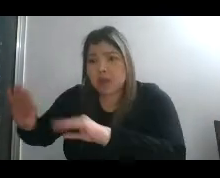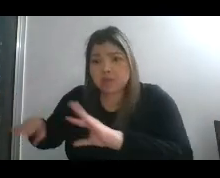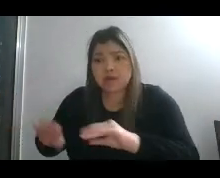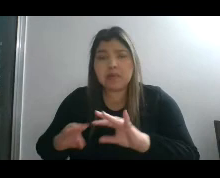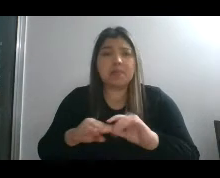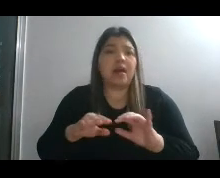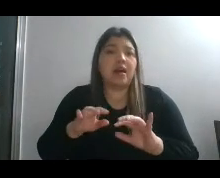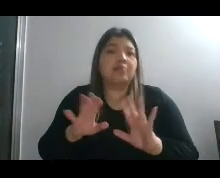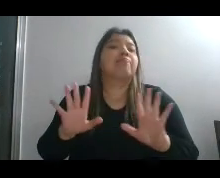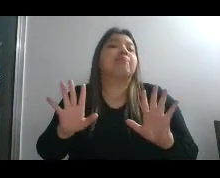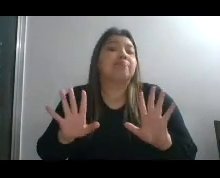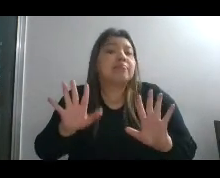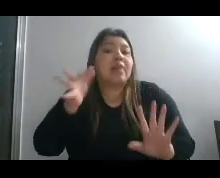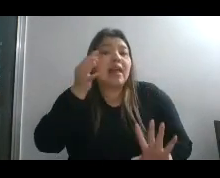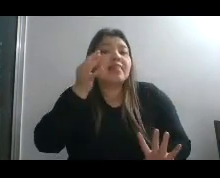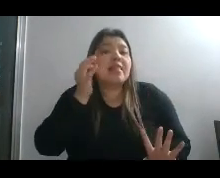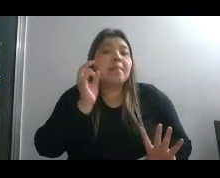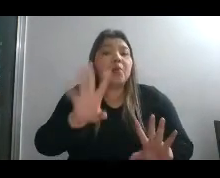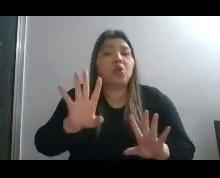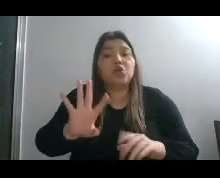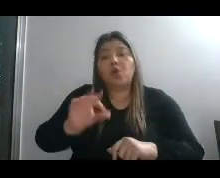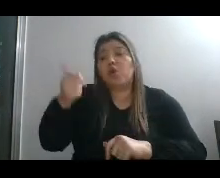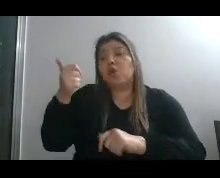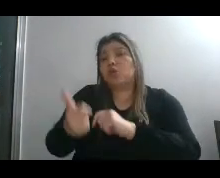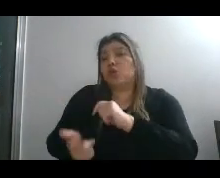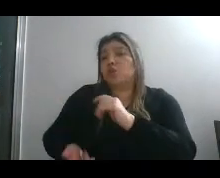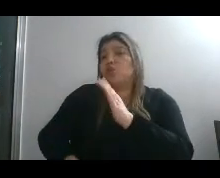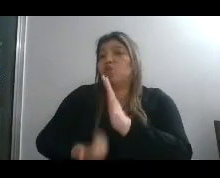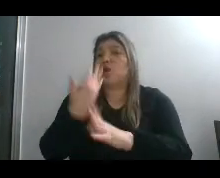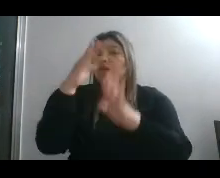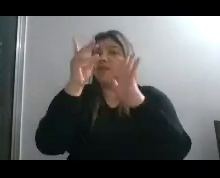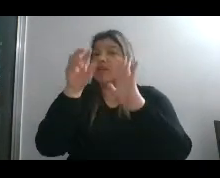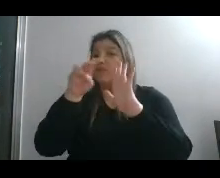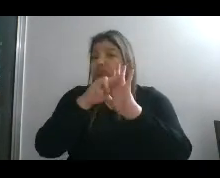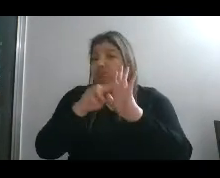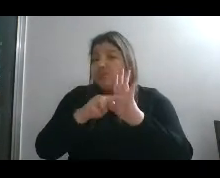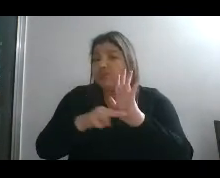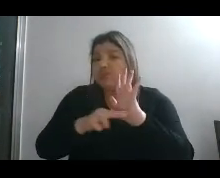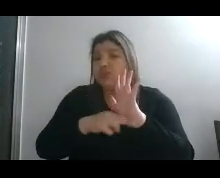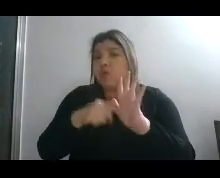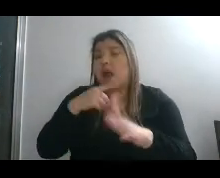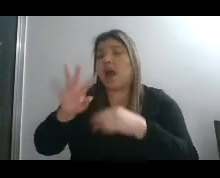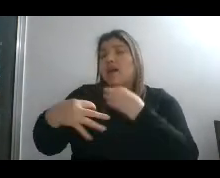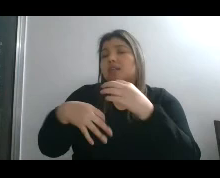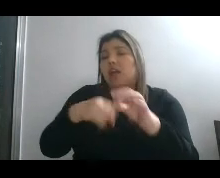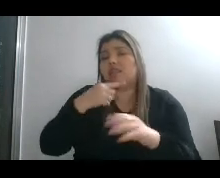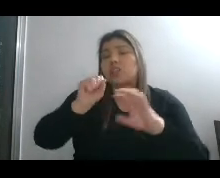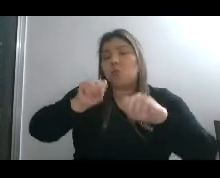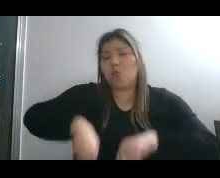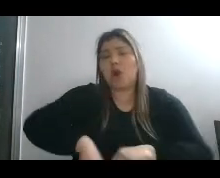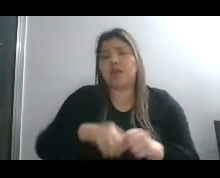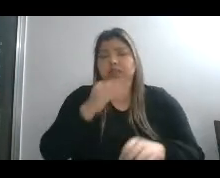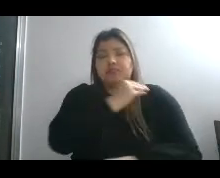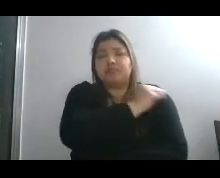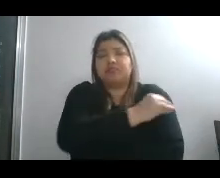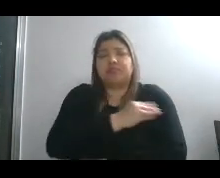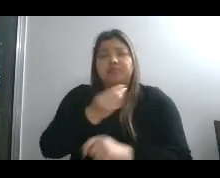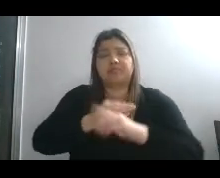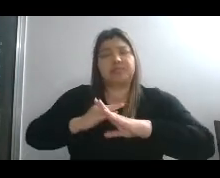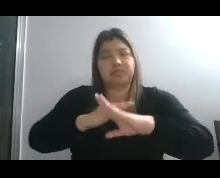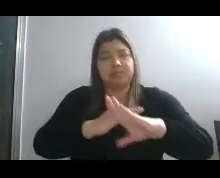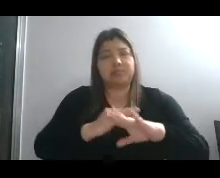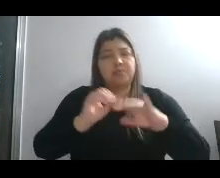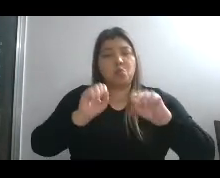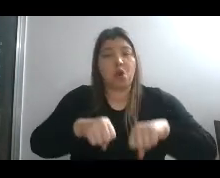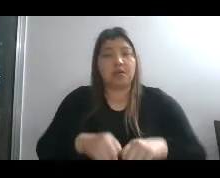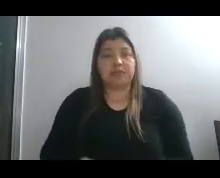probable que puedan llegar a salir lineamientos relacionados con la esterilización de esta mascarilla. ¿Por qué se debe proteger el N95